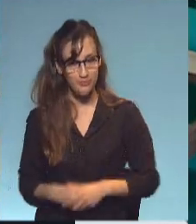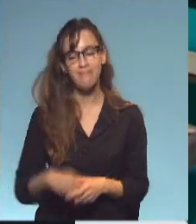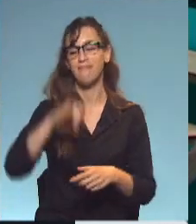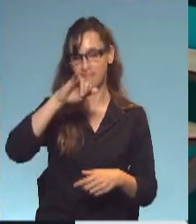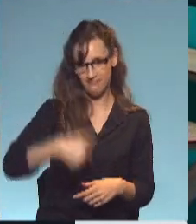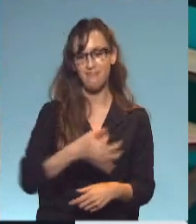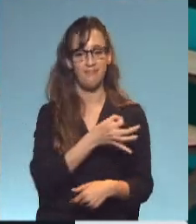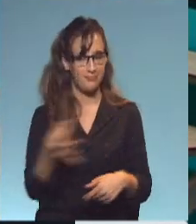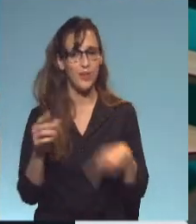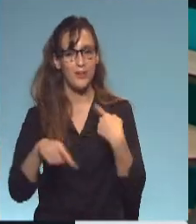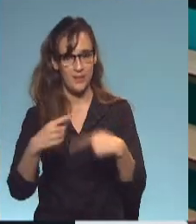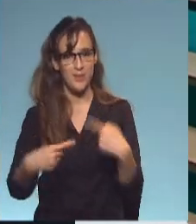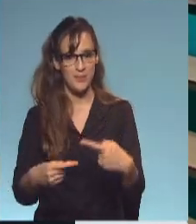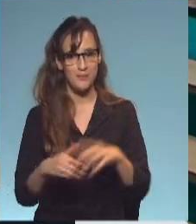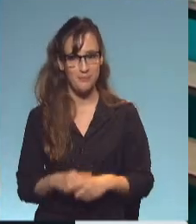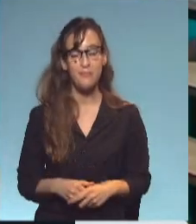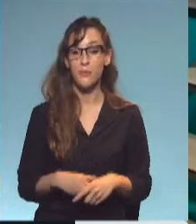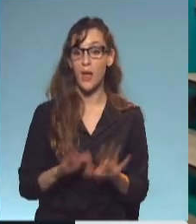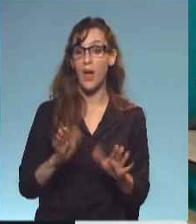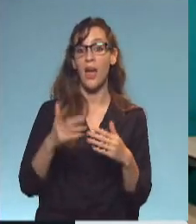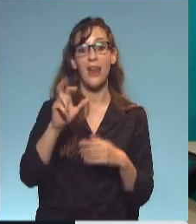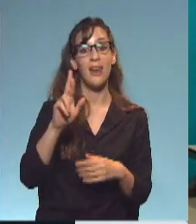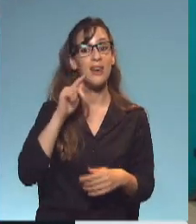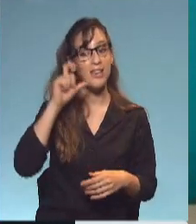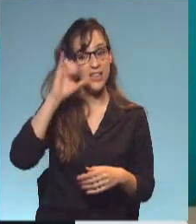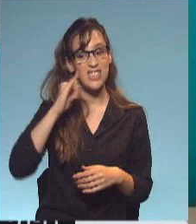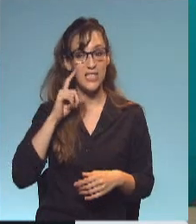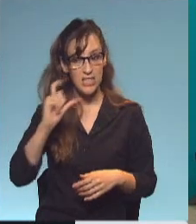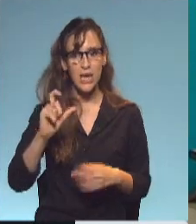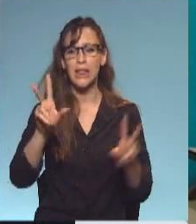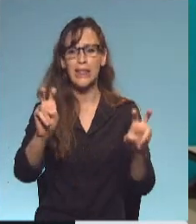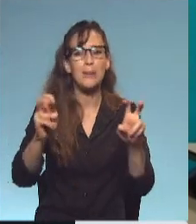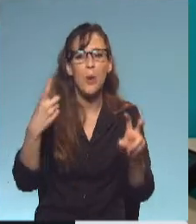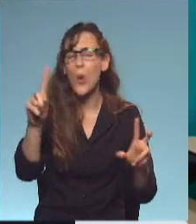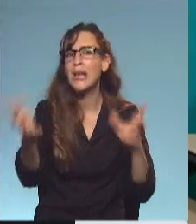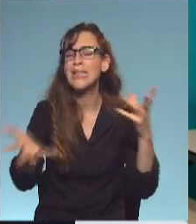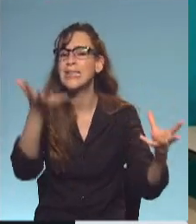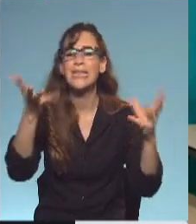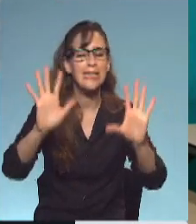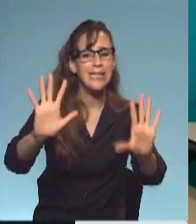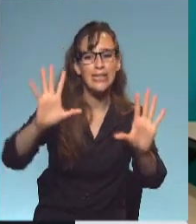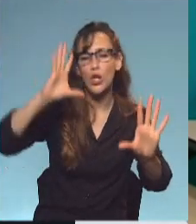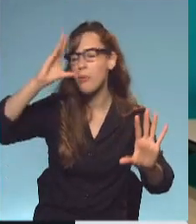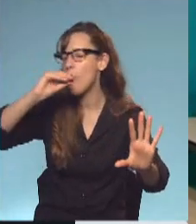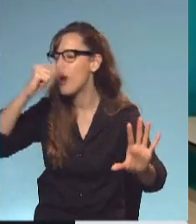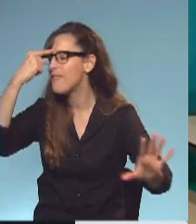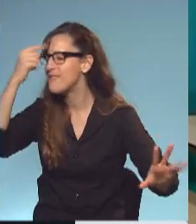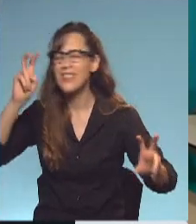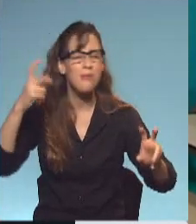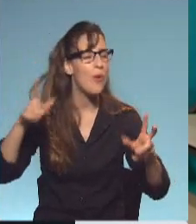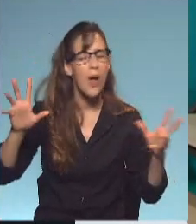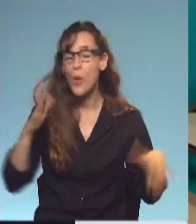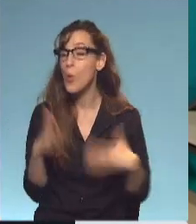Claro que sí, porque estamos aquí ya con Andrés Riesnik. ¿Con qué era que teníamos? Espera, no me acuerdo qué teníamos que presentar. Era